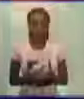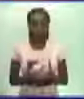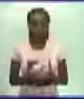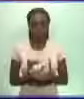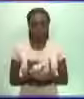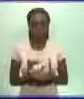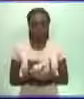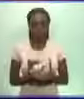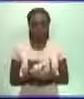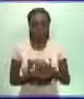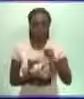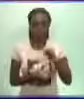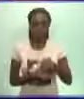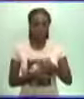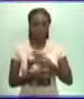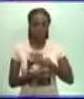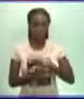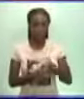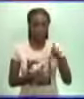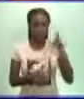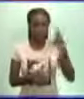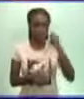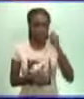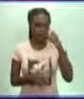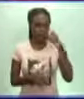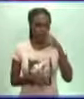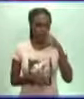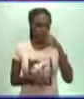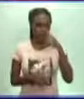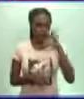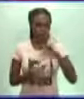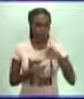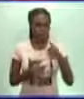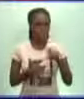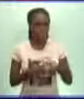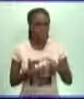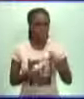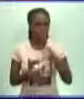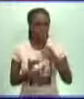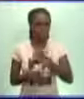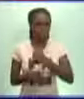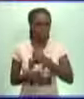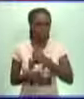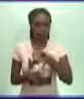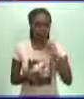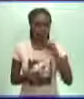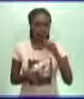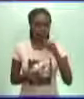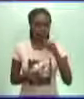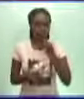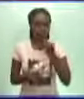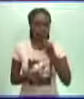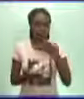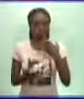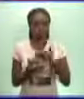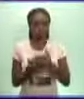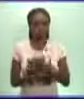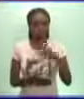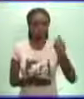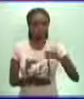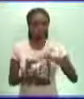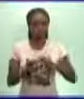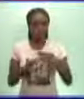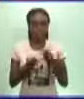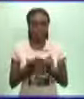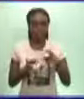Este ha sido nuestro encuentro final, pero como les dije en el inicio, estoy seguro ustedes podrán continuar practicando los contenidos